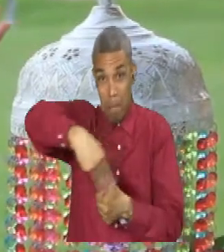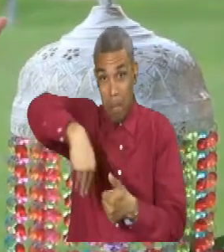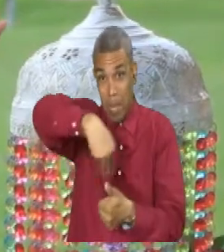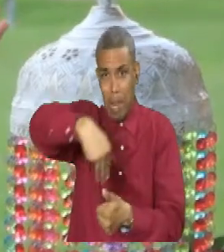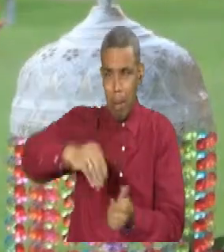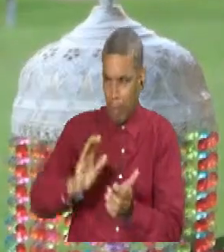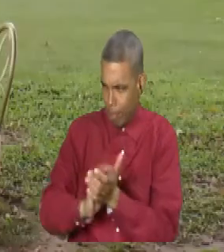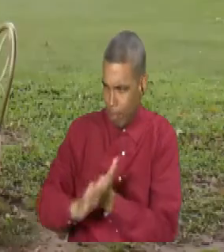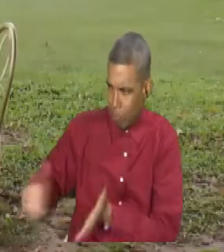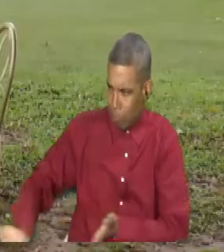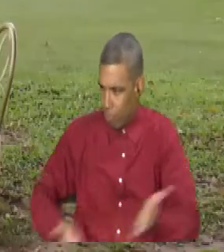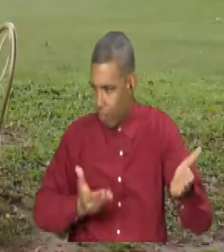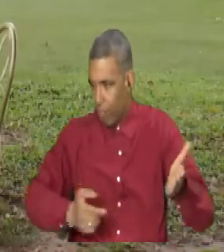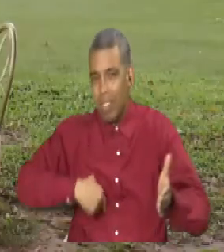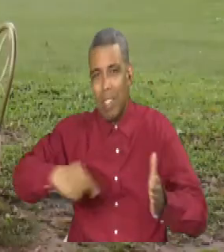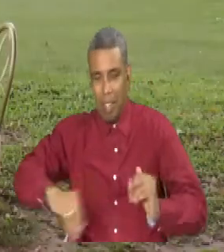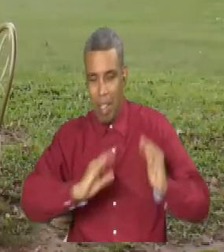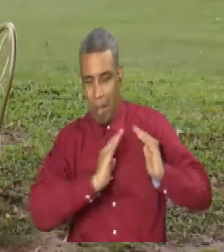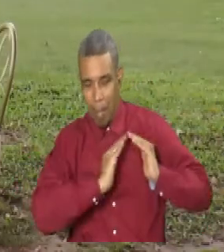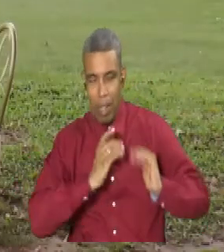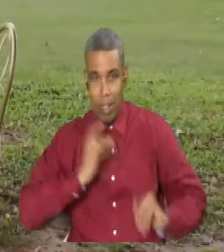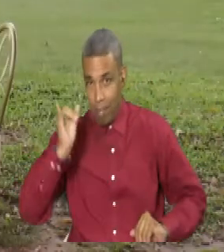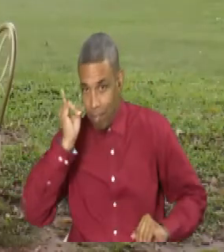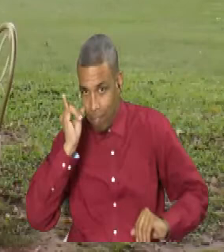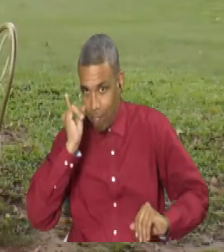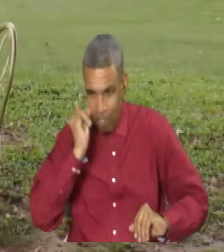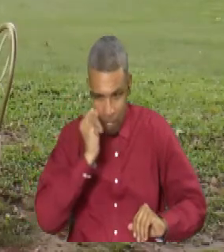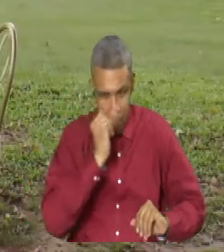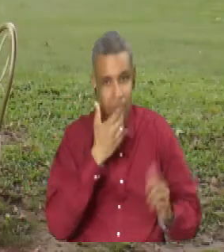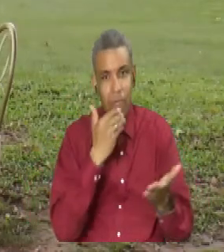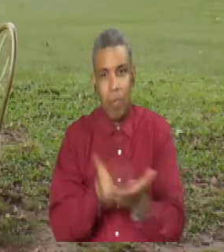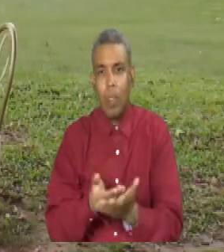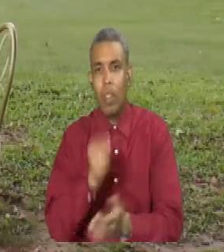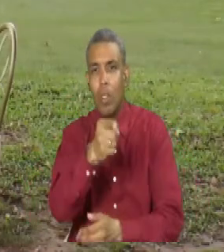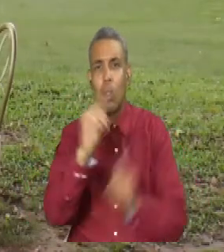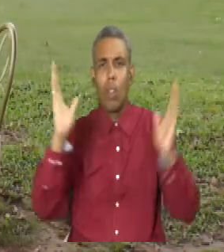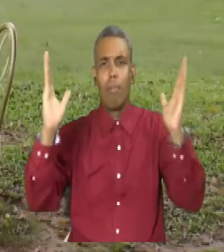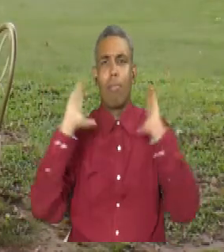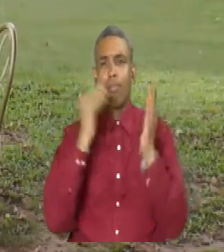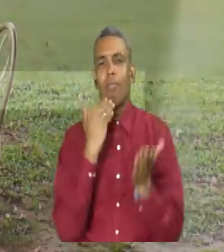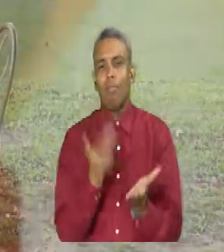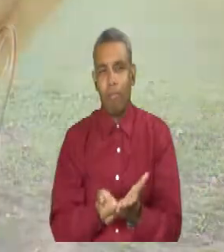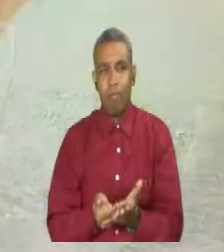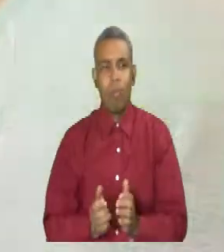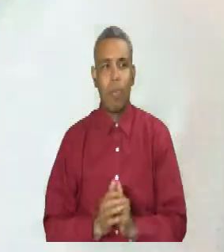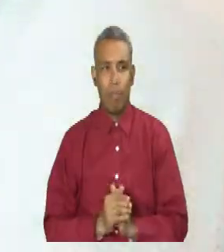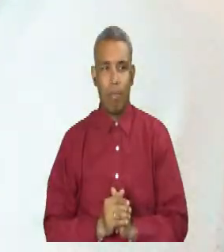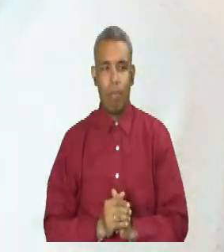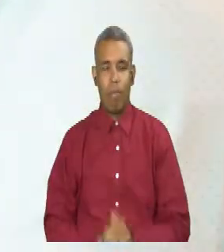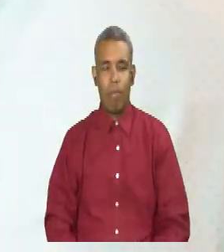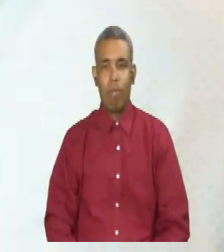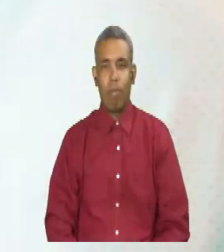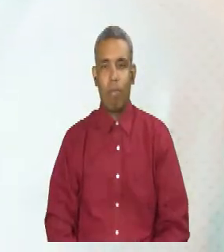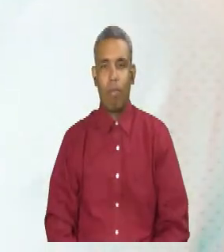para nosotros poder realizar nuestro programa en casa. A ustedes muchísimas gracias por acompañarnos.